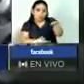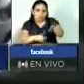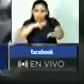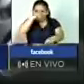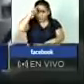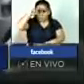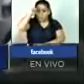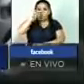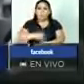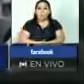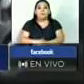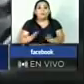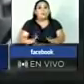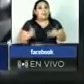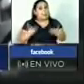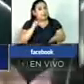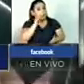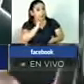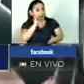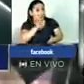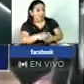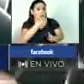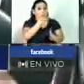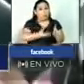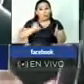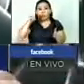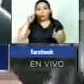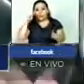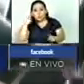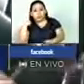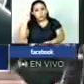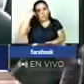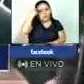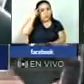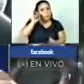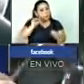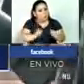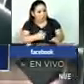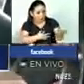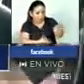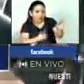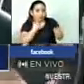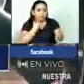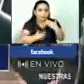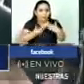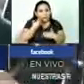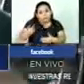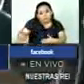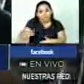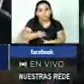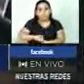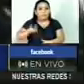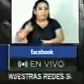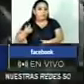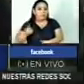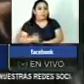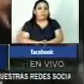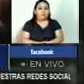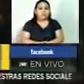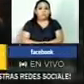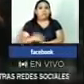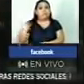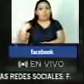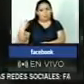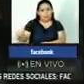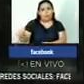los conductores. A pesar de esto Juan tiene que ingeniárselas para justificar su trabajo ante los agentes de la policía. Me han